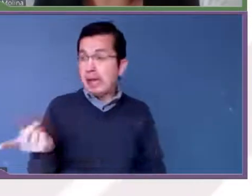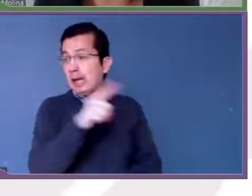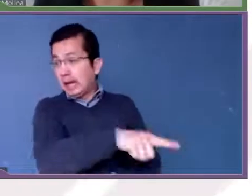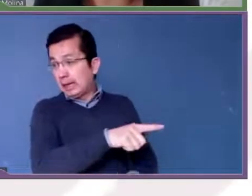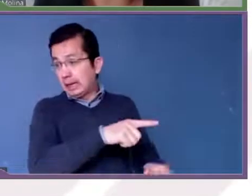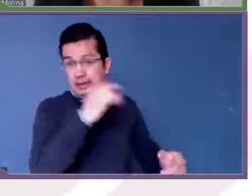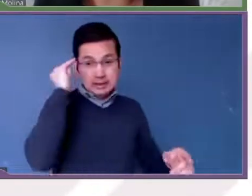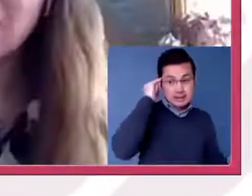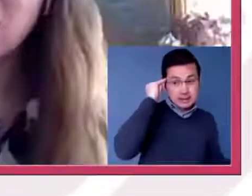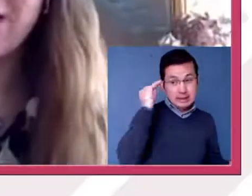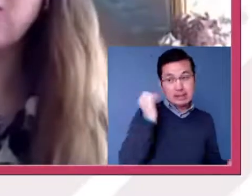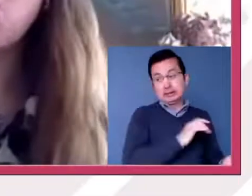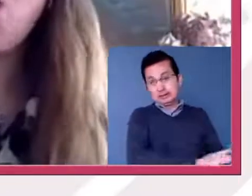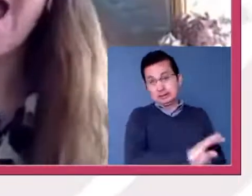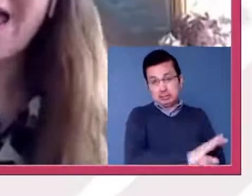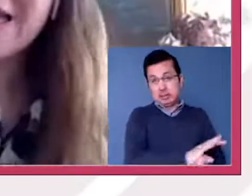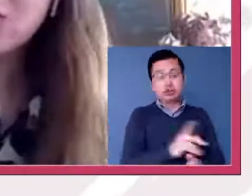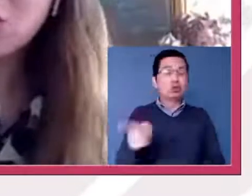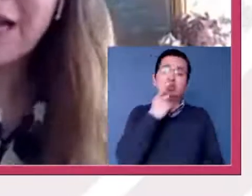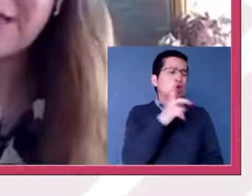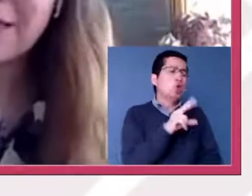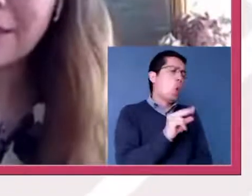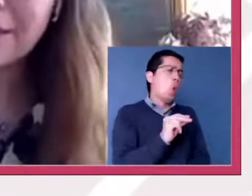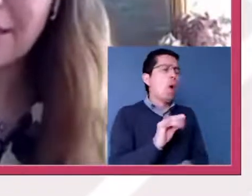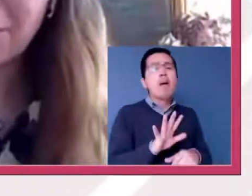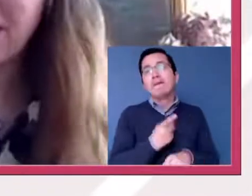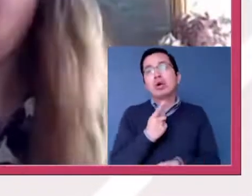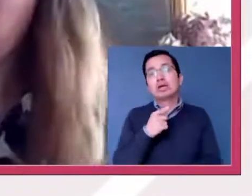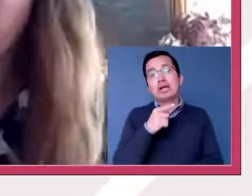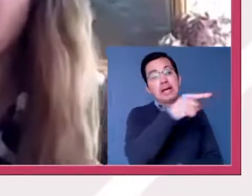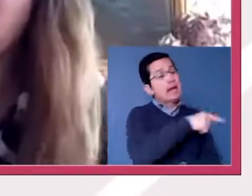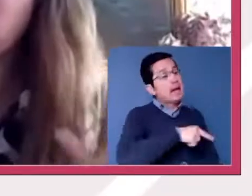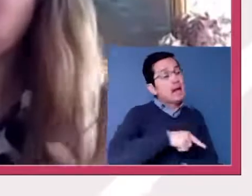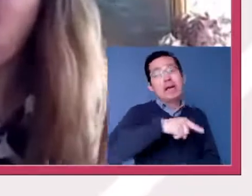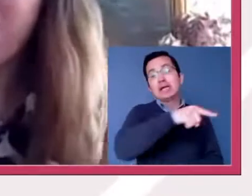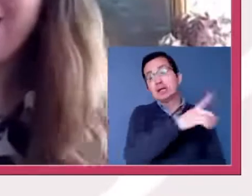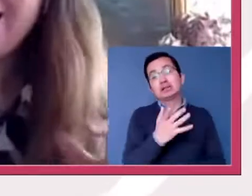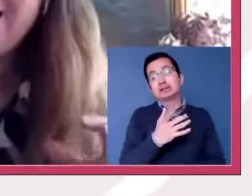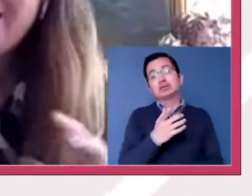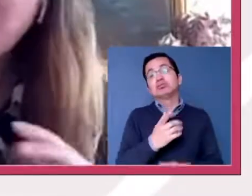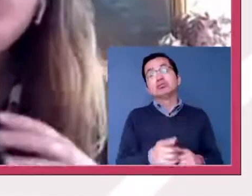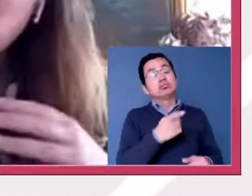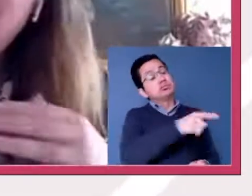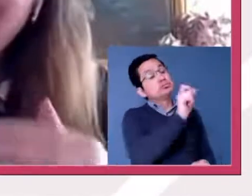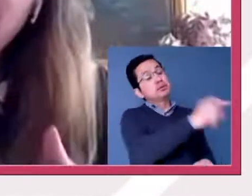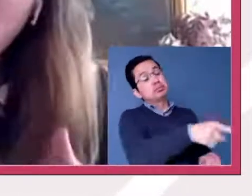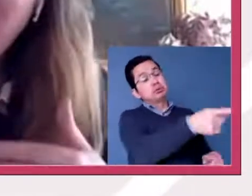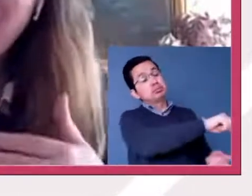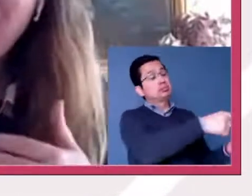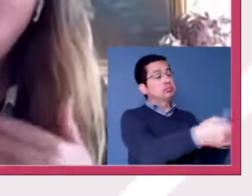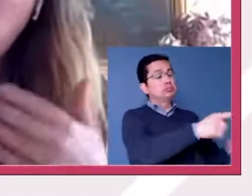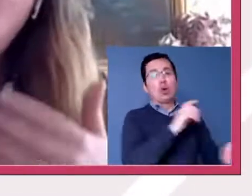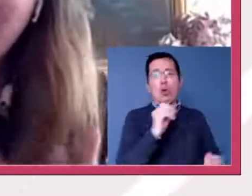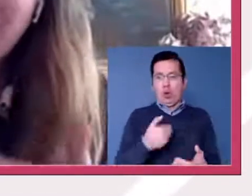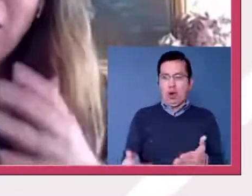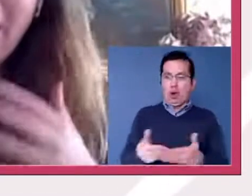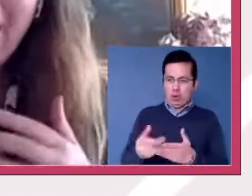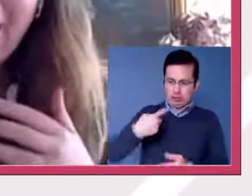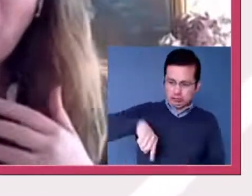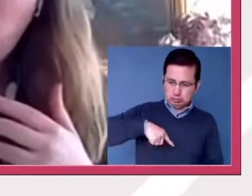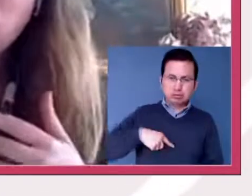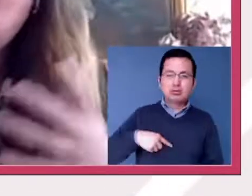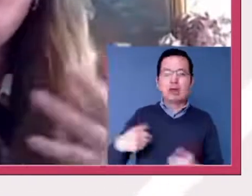fuera, digamos, excluidas de las sociedades, como a ellas son a las que se les discrimina, ¿no? A nosotros no. Y hemos logrado